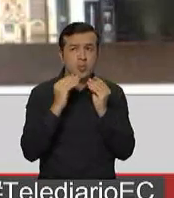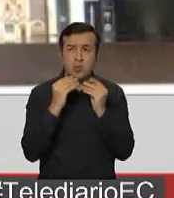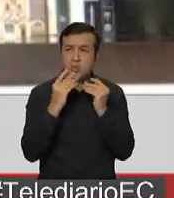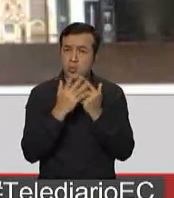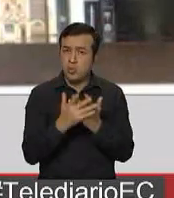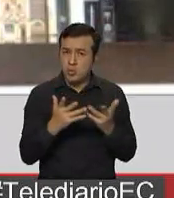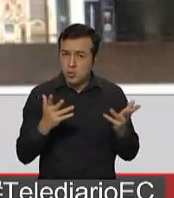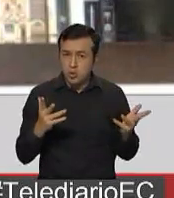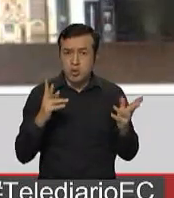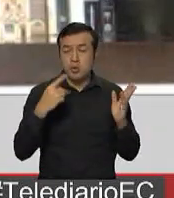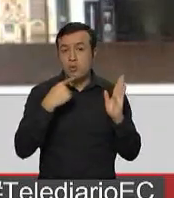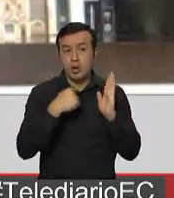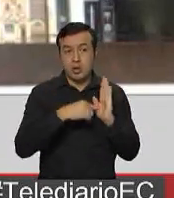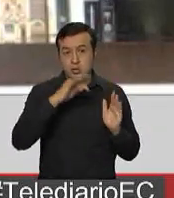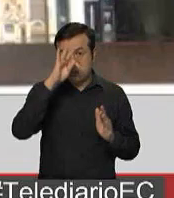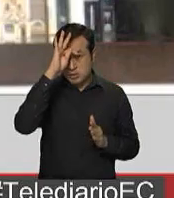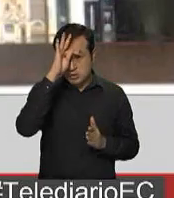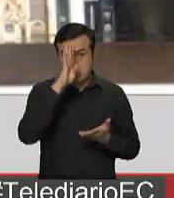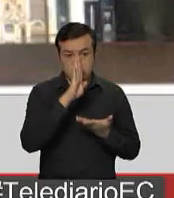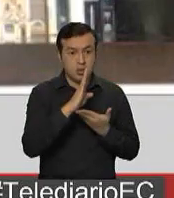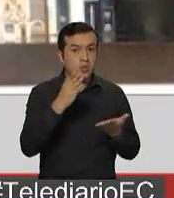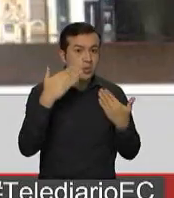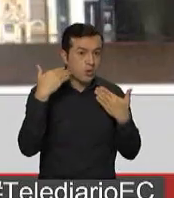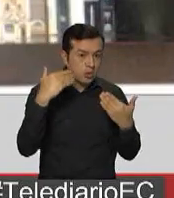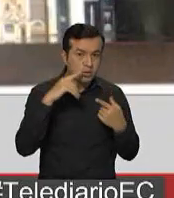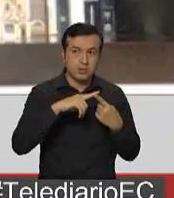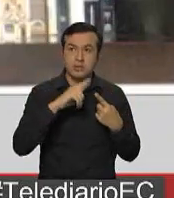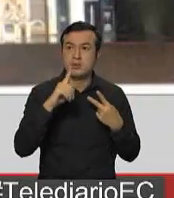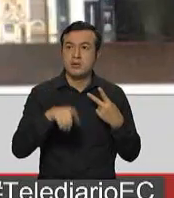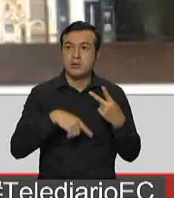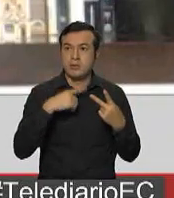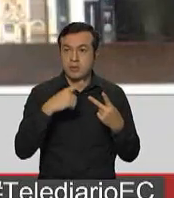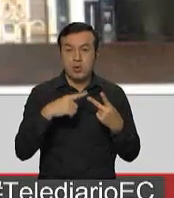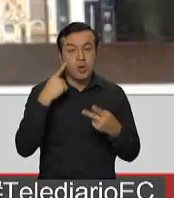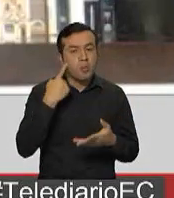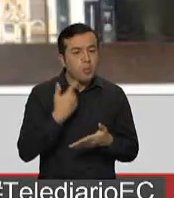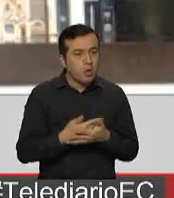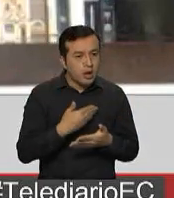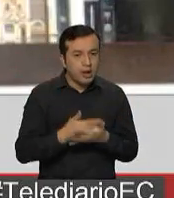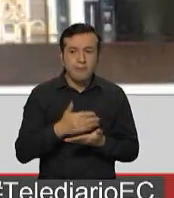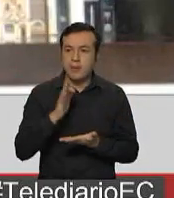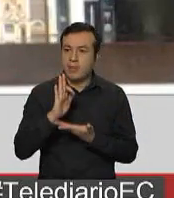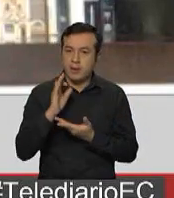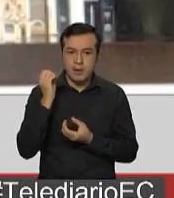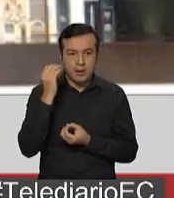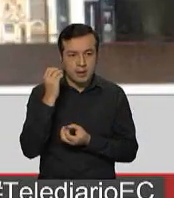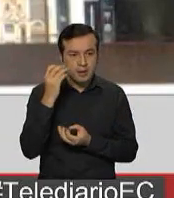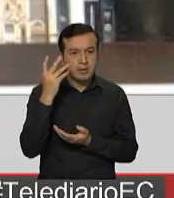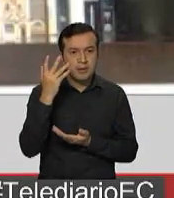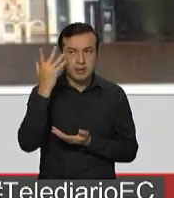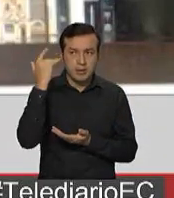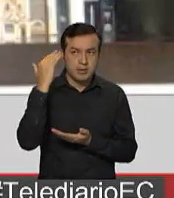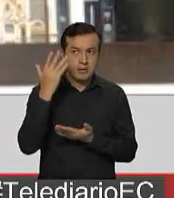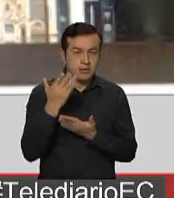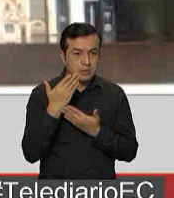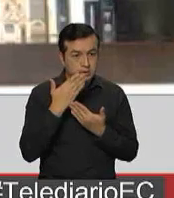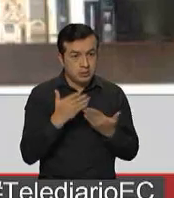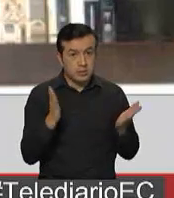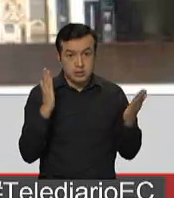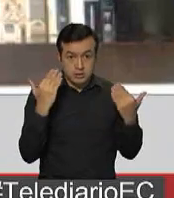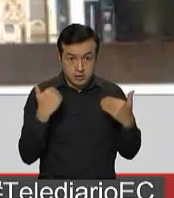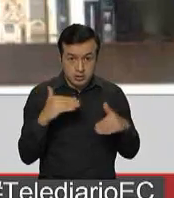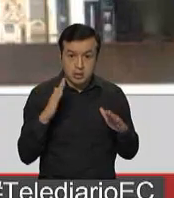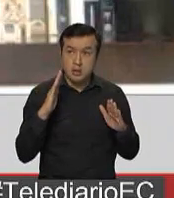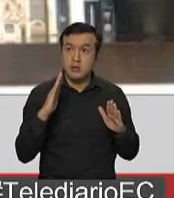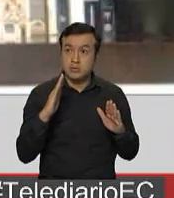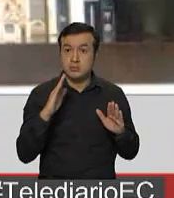hospitales del IES en Guayaquil. Tenemos testimonios, tenemos pruebas. Entonces, con meses de demora,